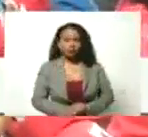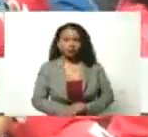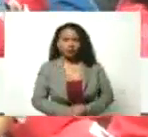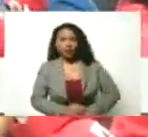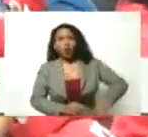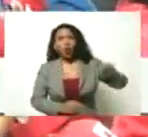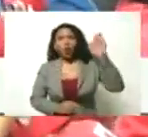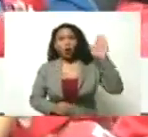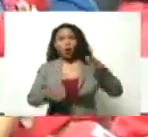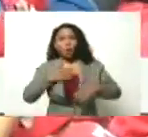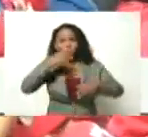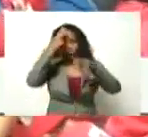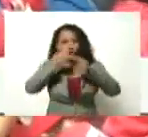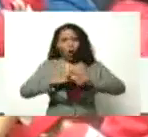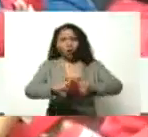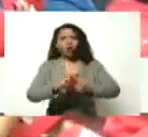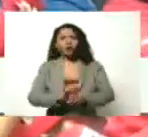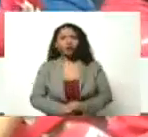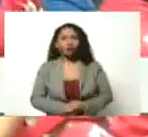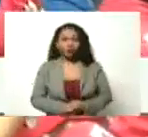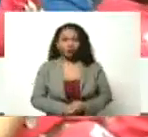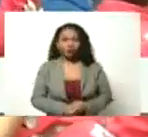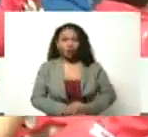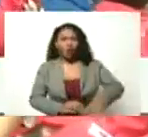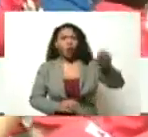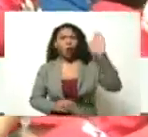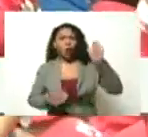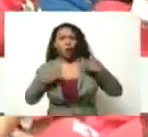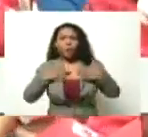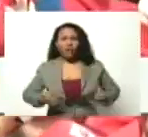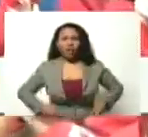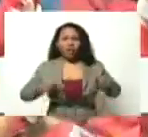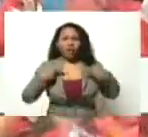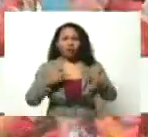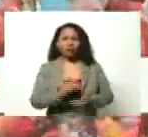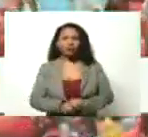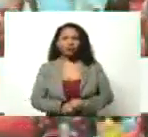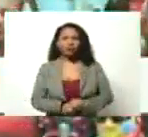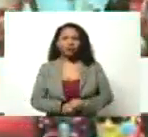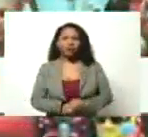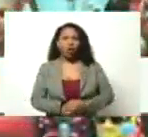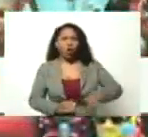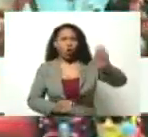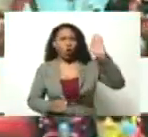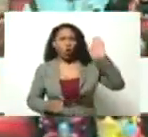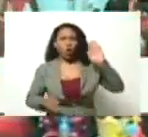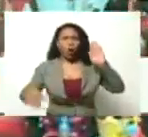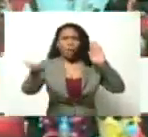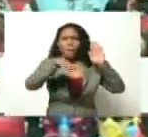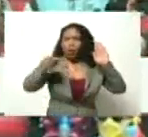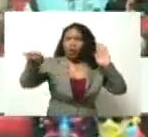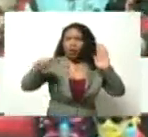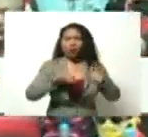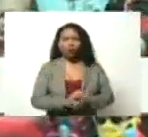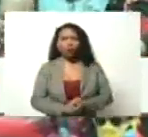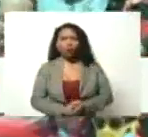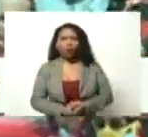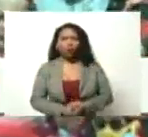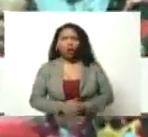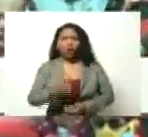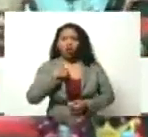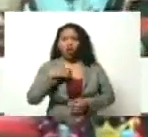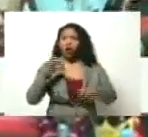juro por mi honor juro por mi vida jura por ellos que